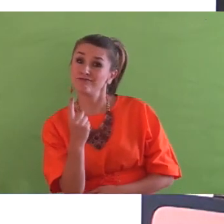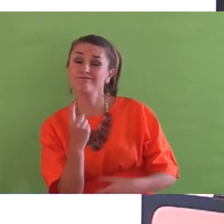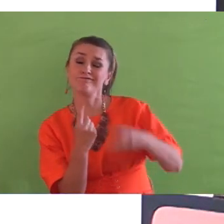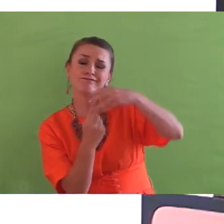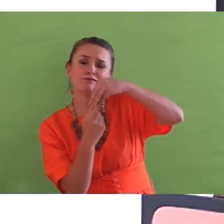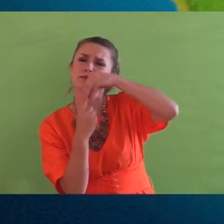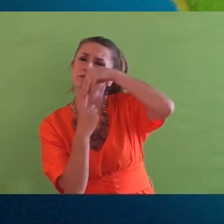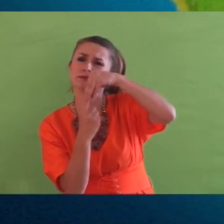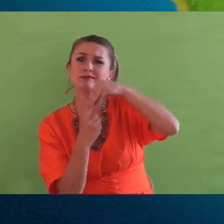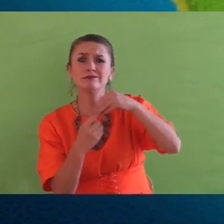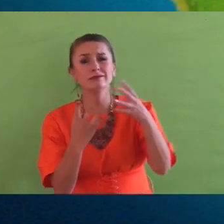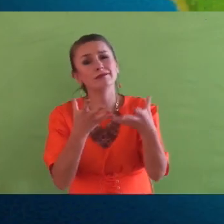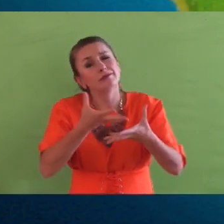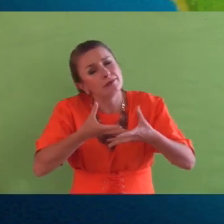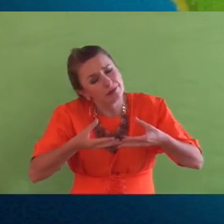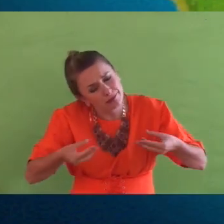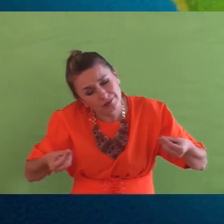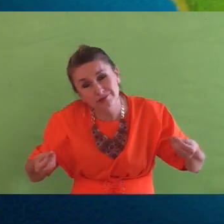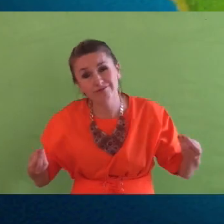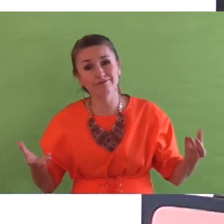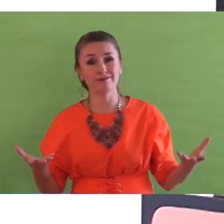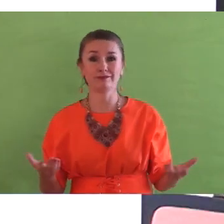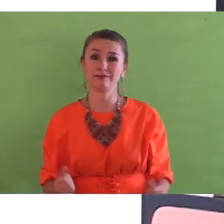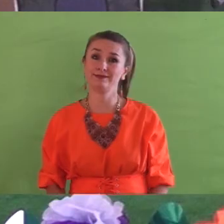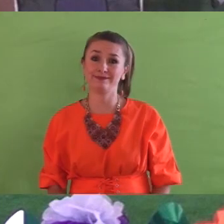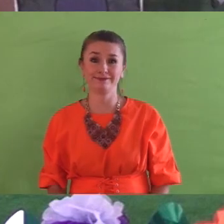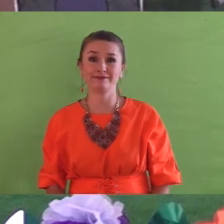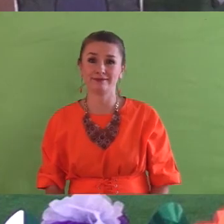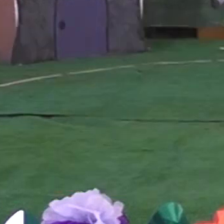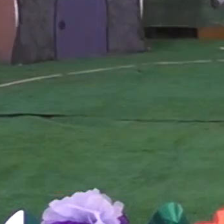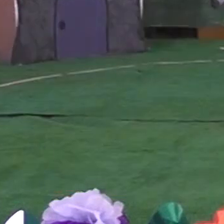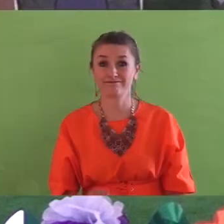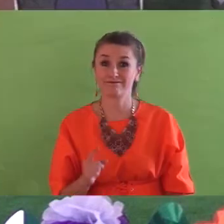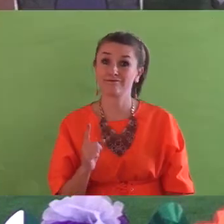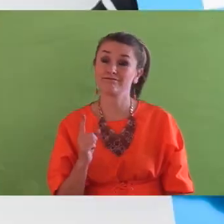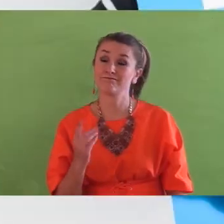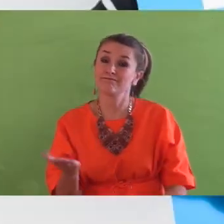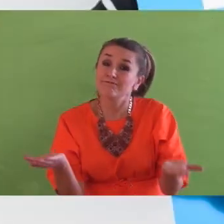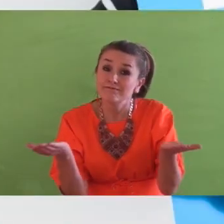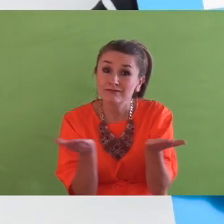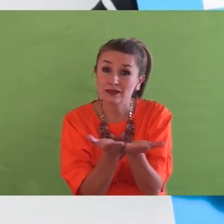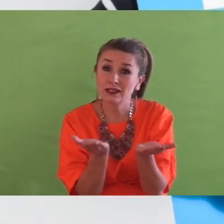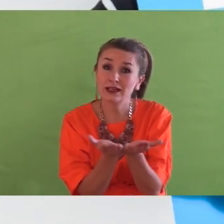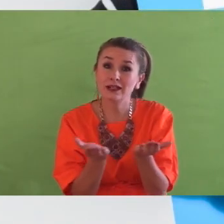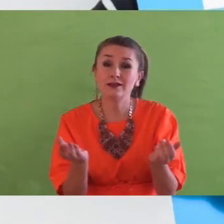es prioritario eso resolver.